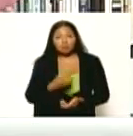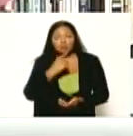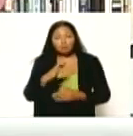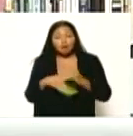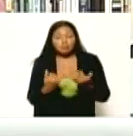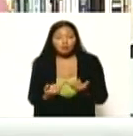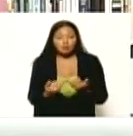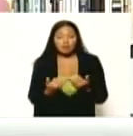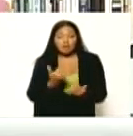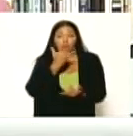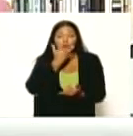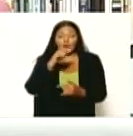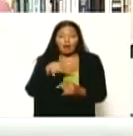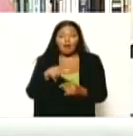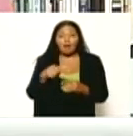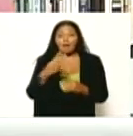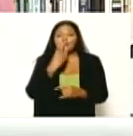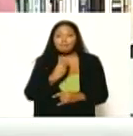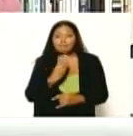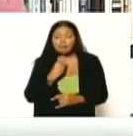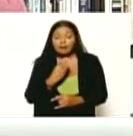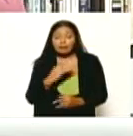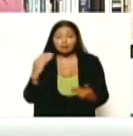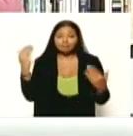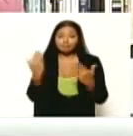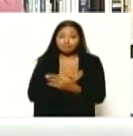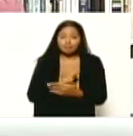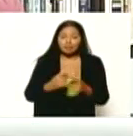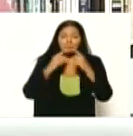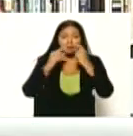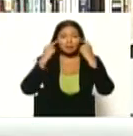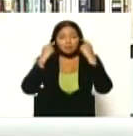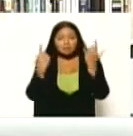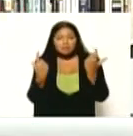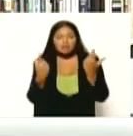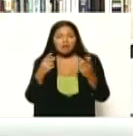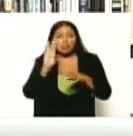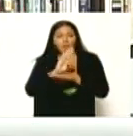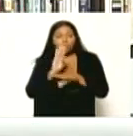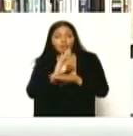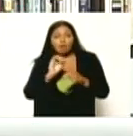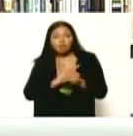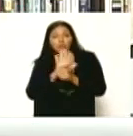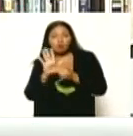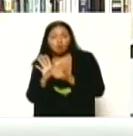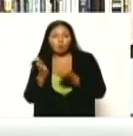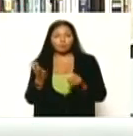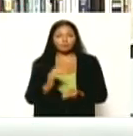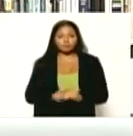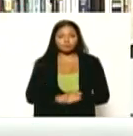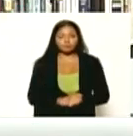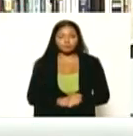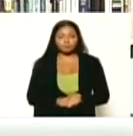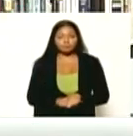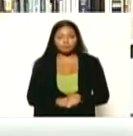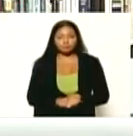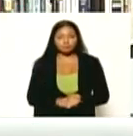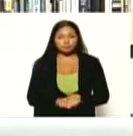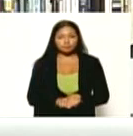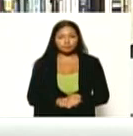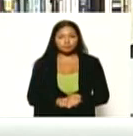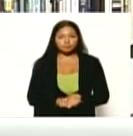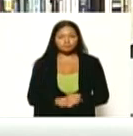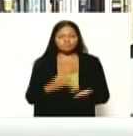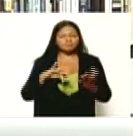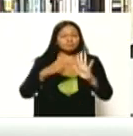es un error, Israel, eliminar las medidas de precaución y de cuidado. ¿Qué